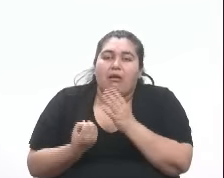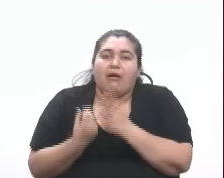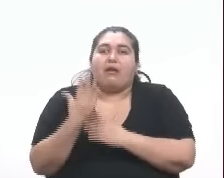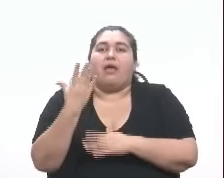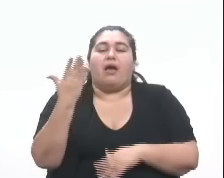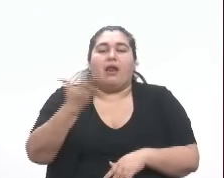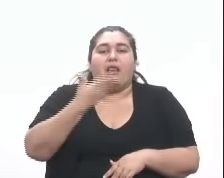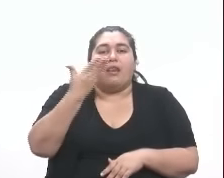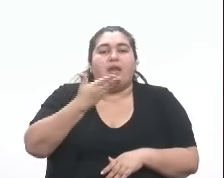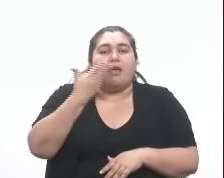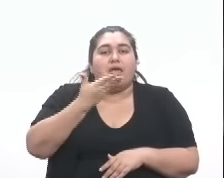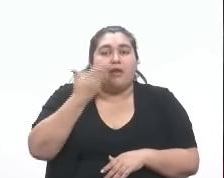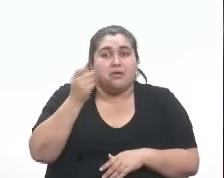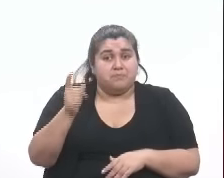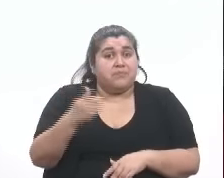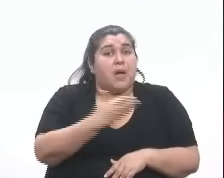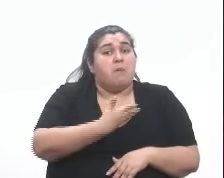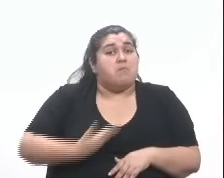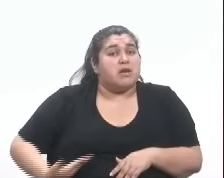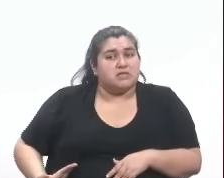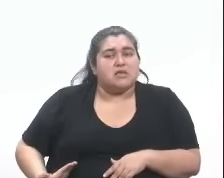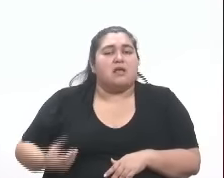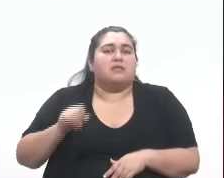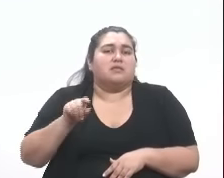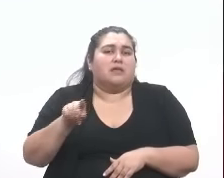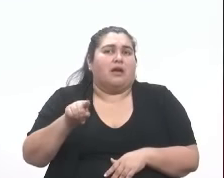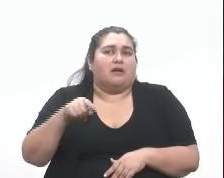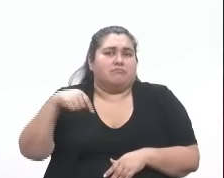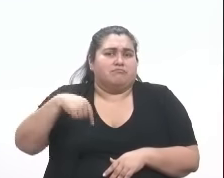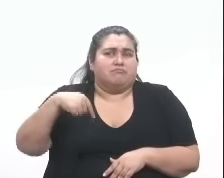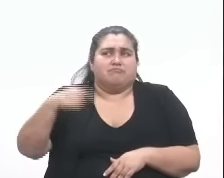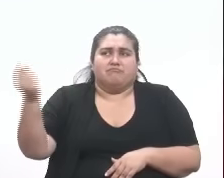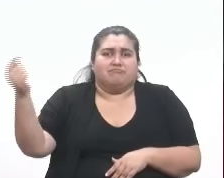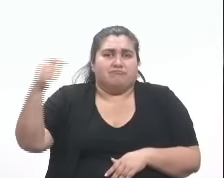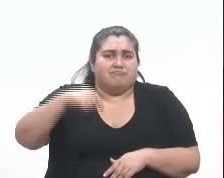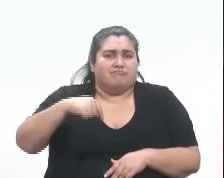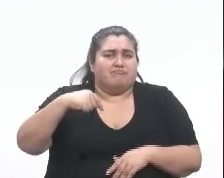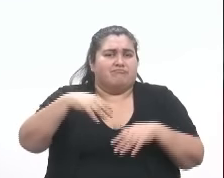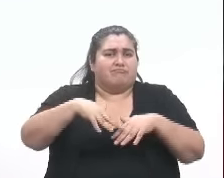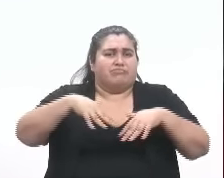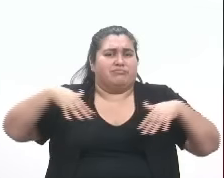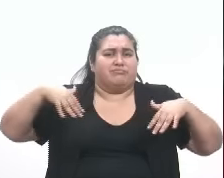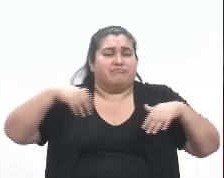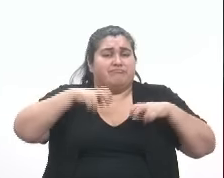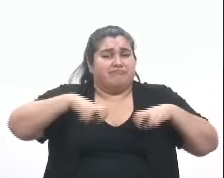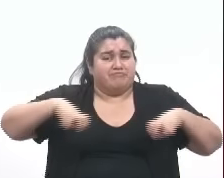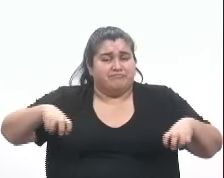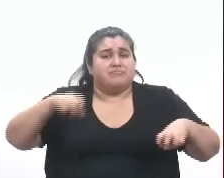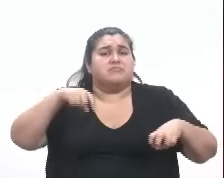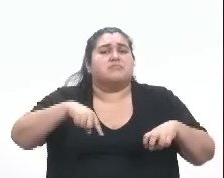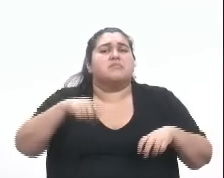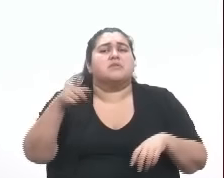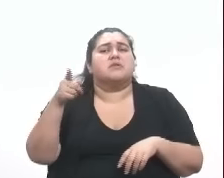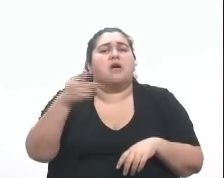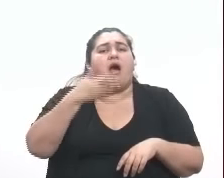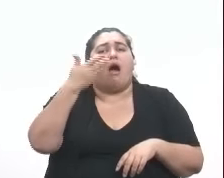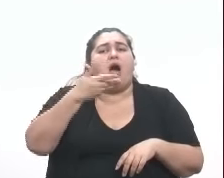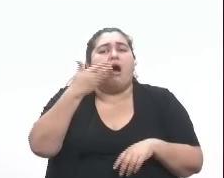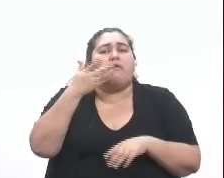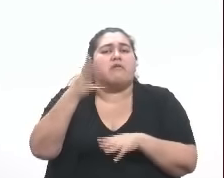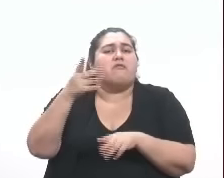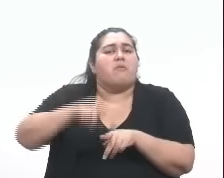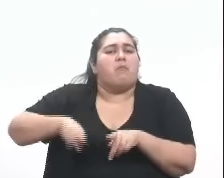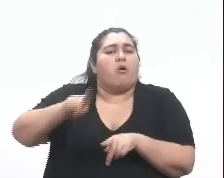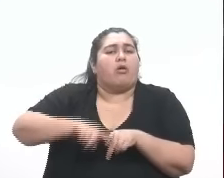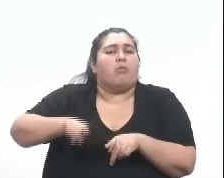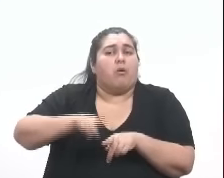y el presidente viene al Parlamento con un relato de esto que dicen ellos. Repiten como loro lo que